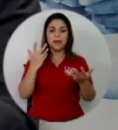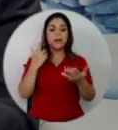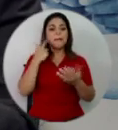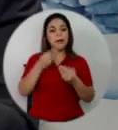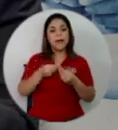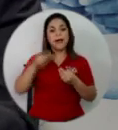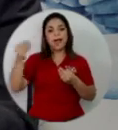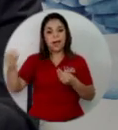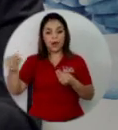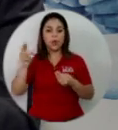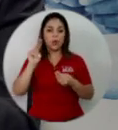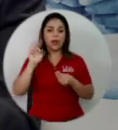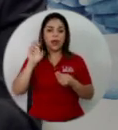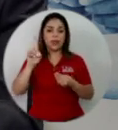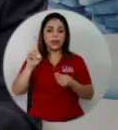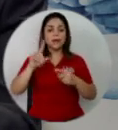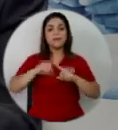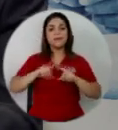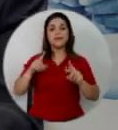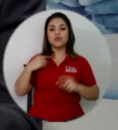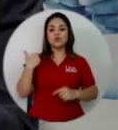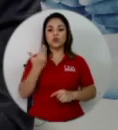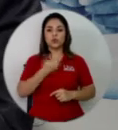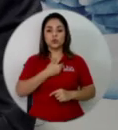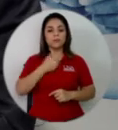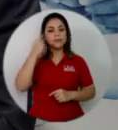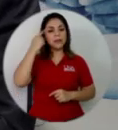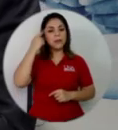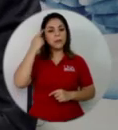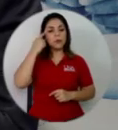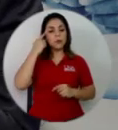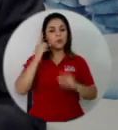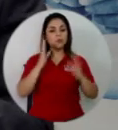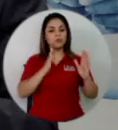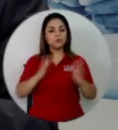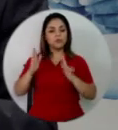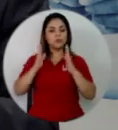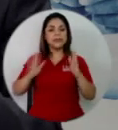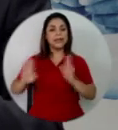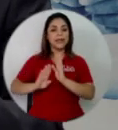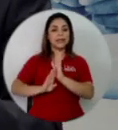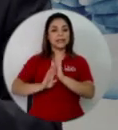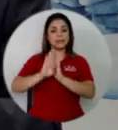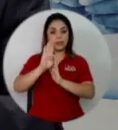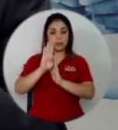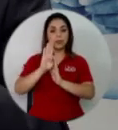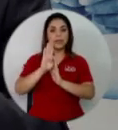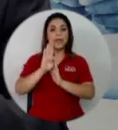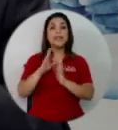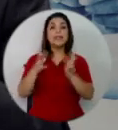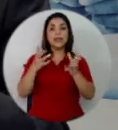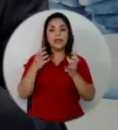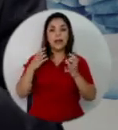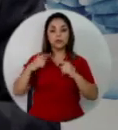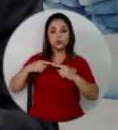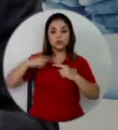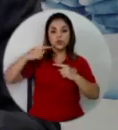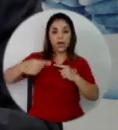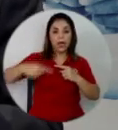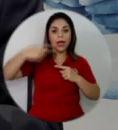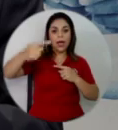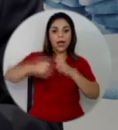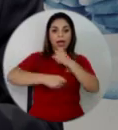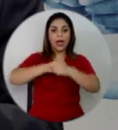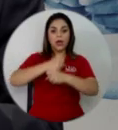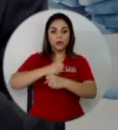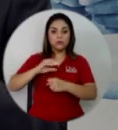recursos adicionales a la UNED, pero habíamos establecido un mecanismo de crecimiento en una época en la que además íbamos a ir aumentando los recursos